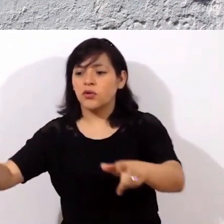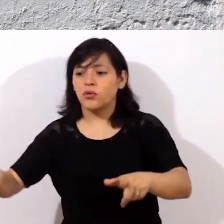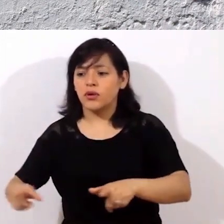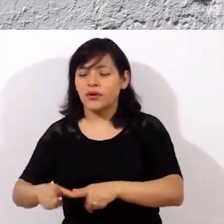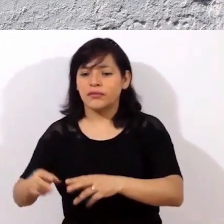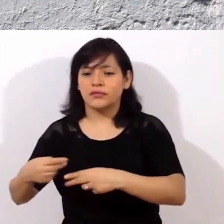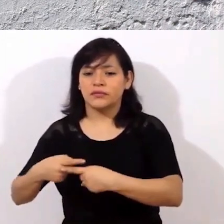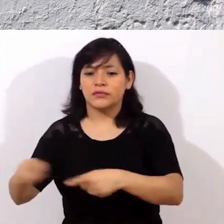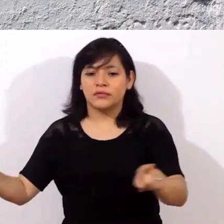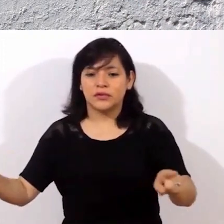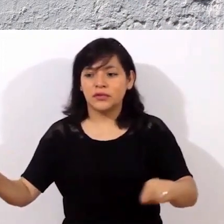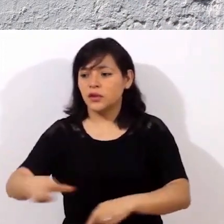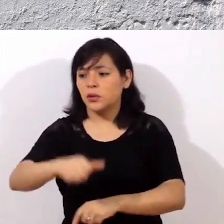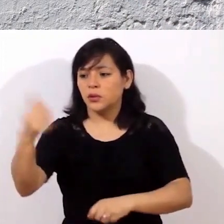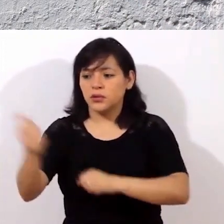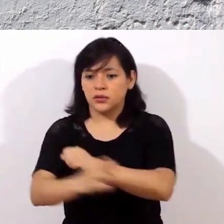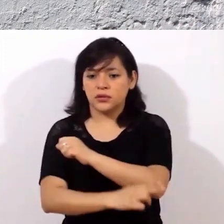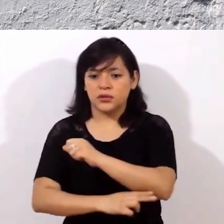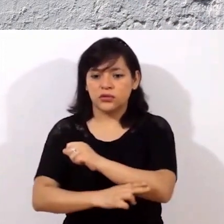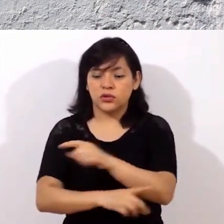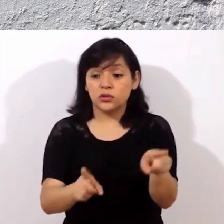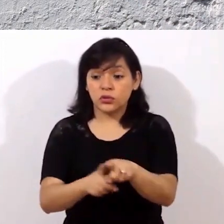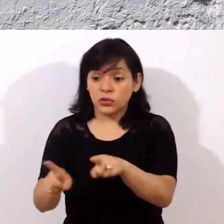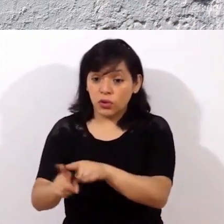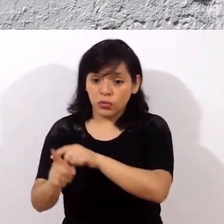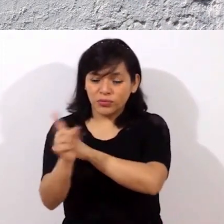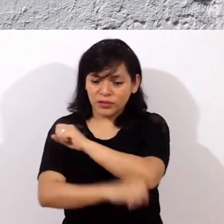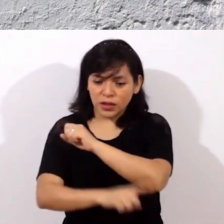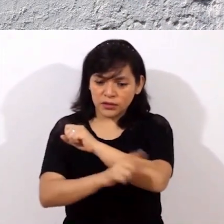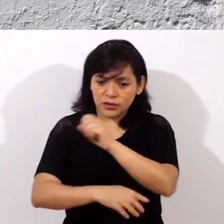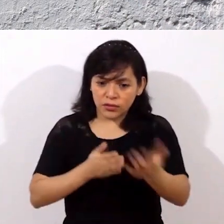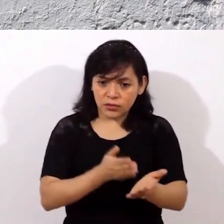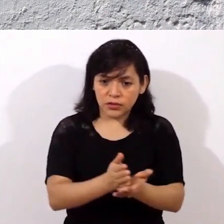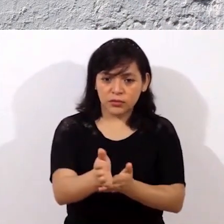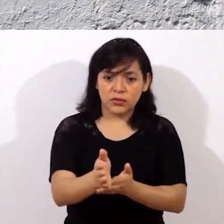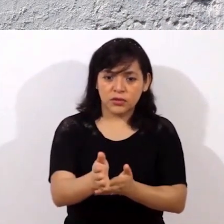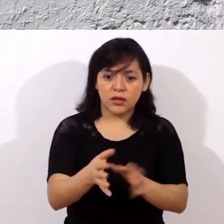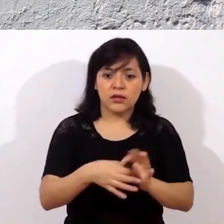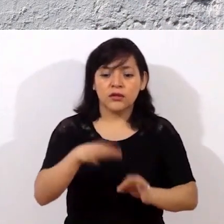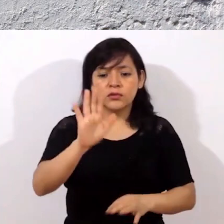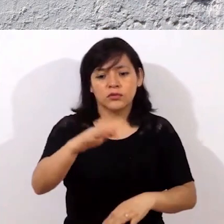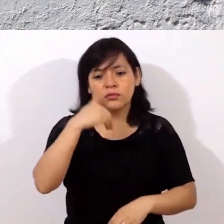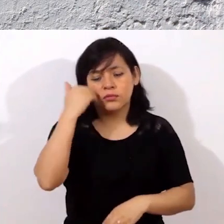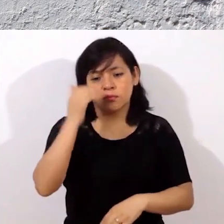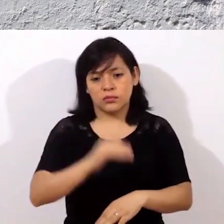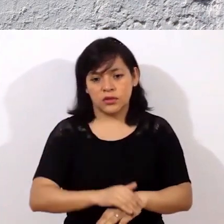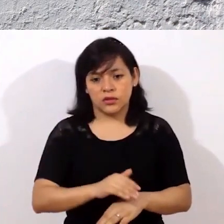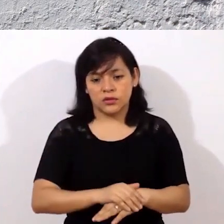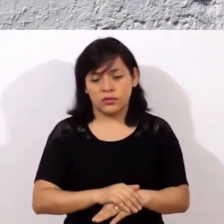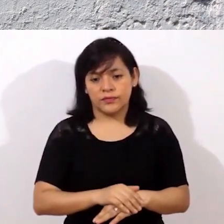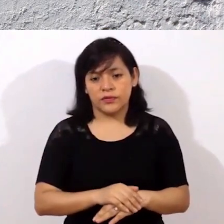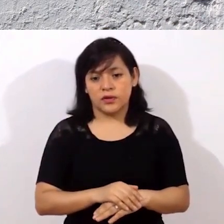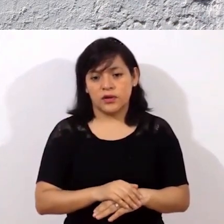como reprensión precisamente a su pecado. El mensaje empezó así,